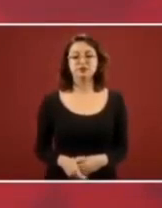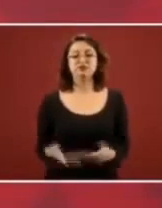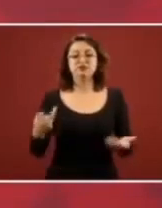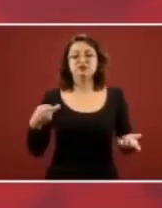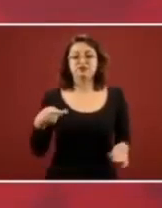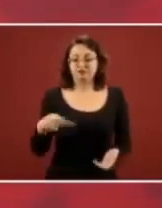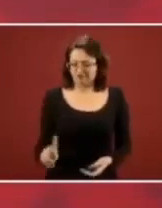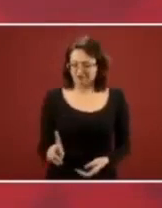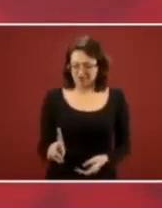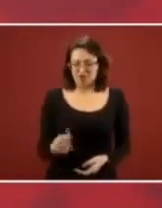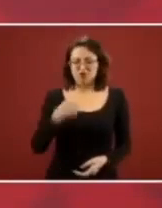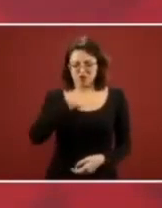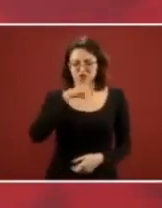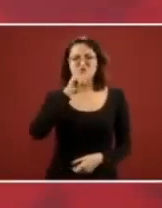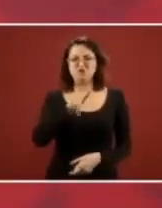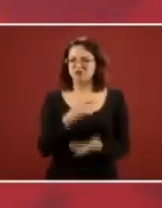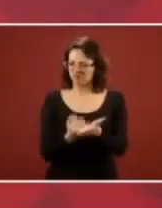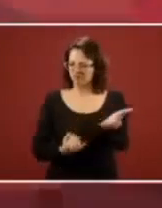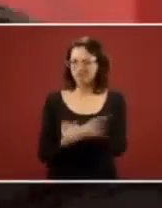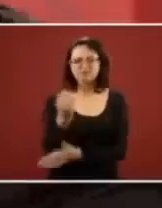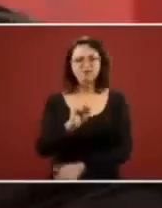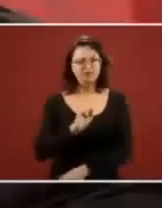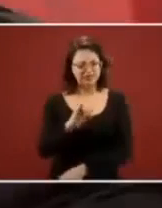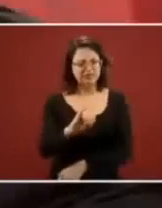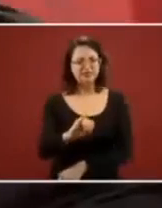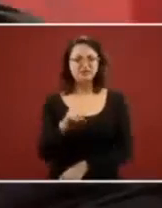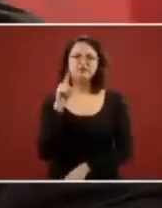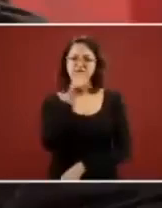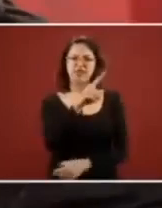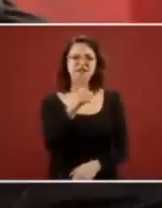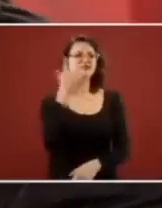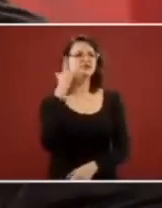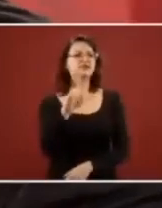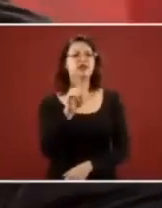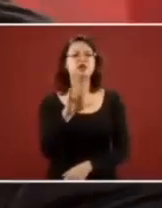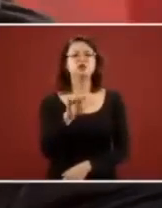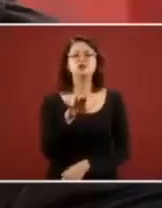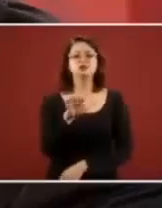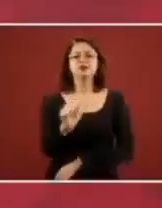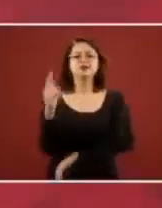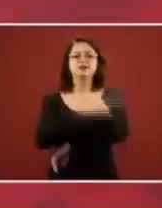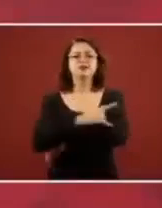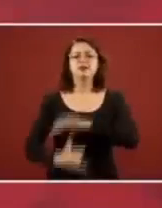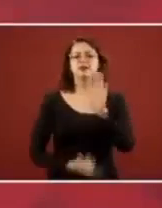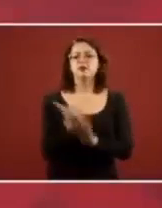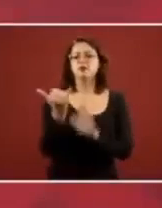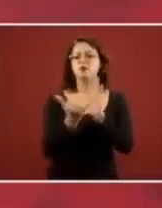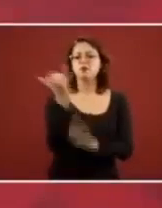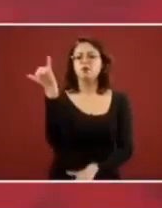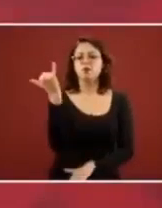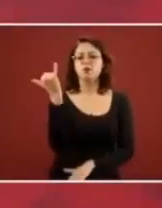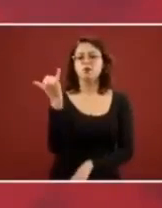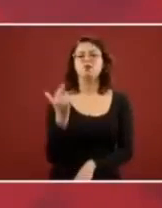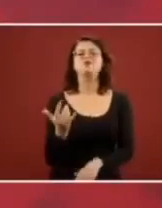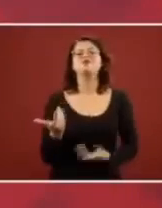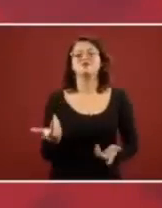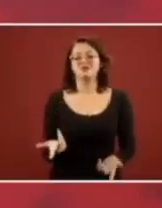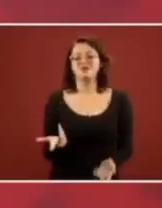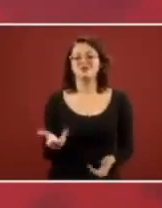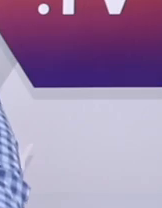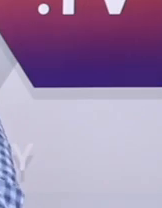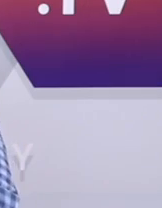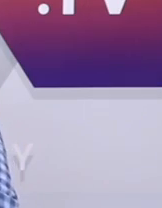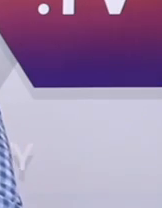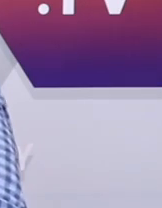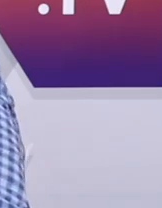lago de Texcoco, ubicado en el Estado de México, cuando este proyecto estaba para terminarse en el 2025. Dice, si nos iba bien.